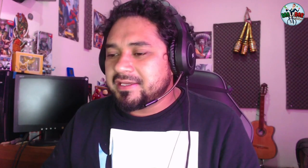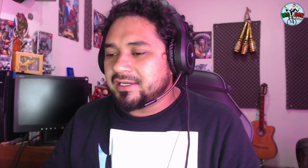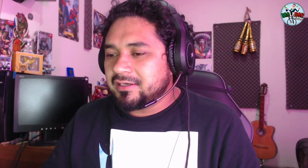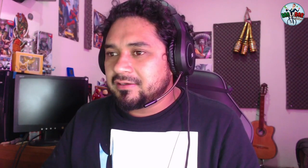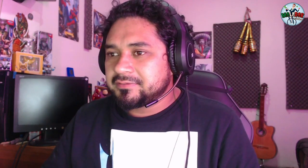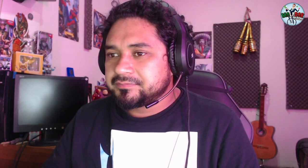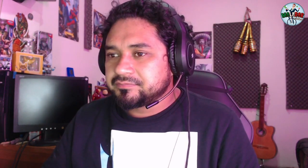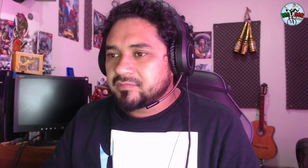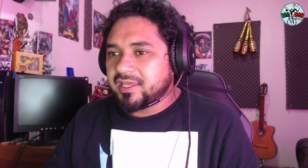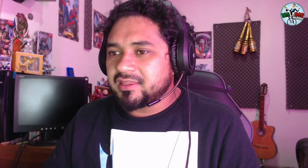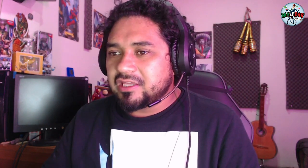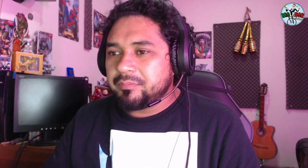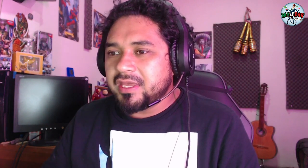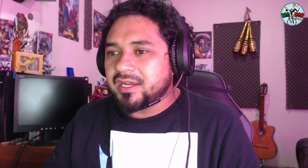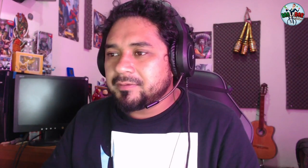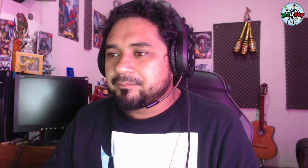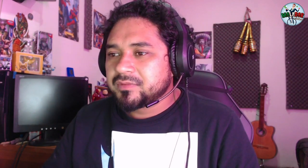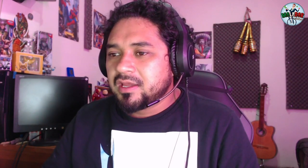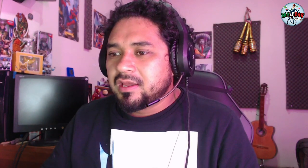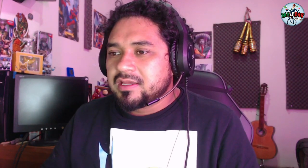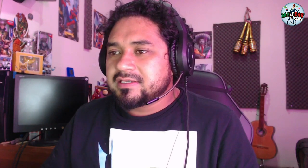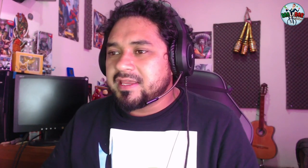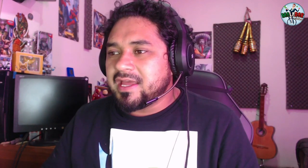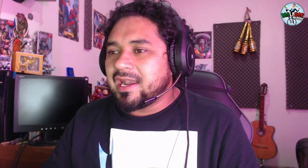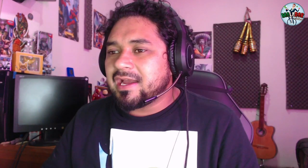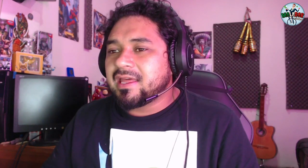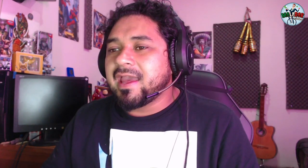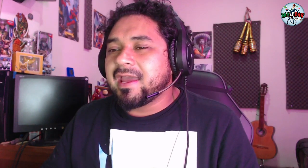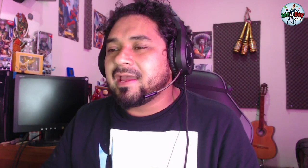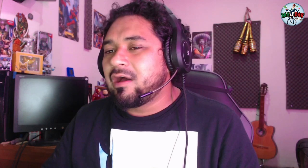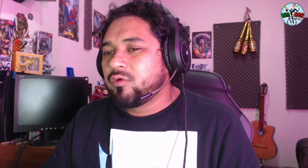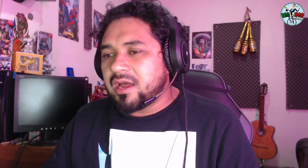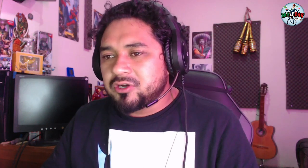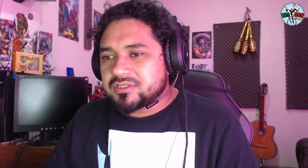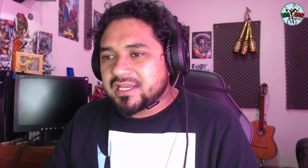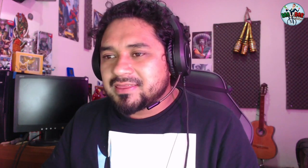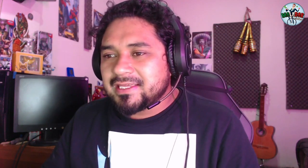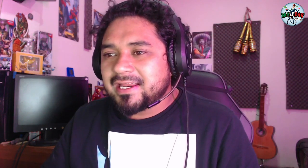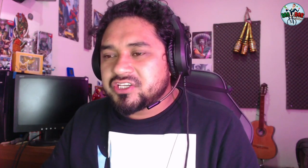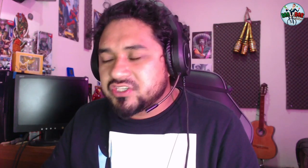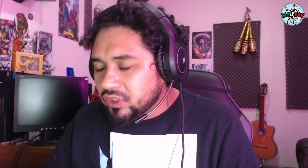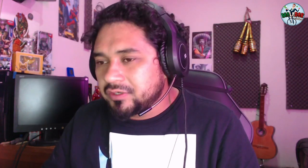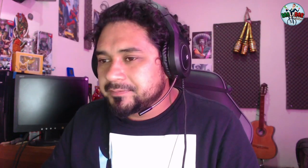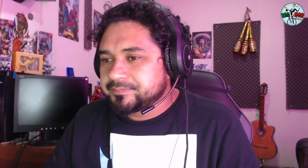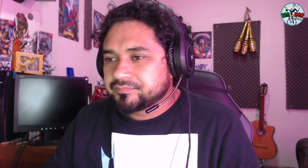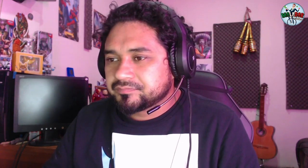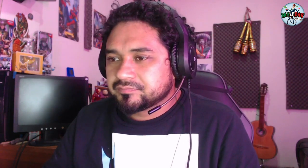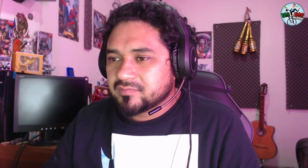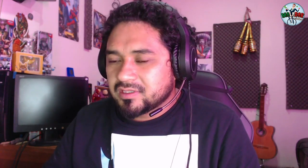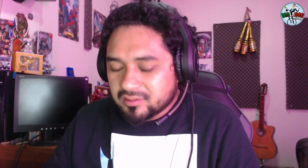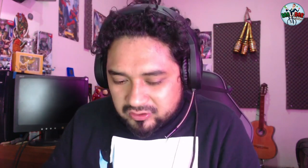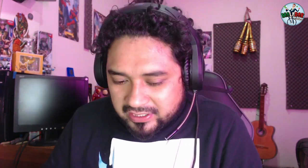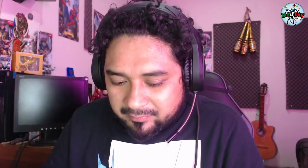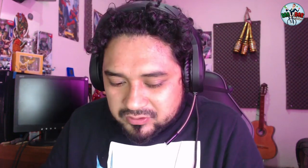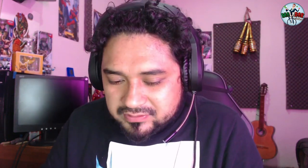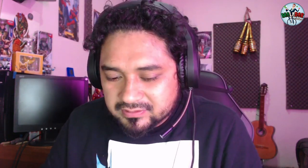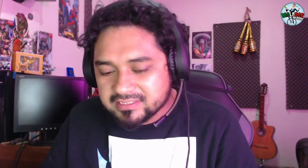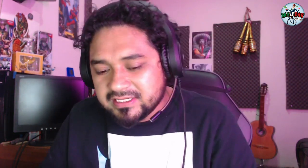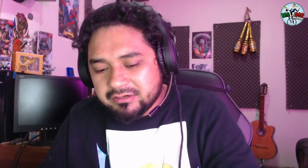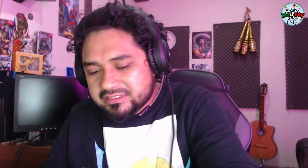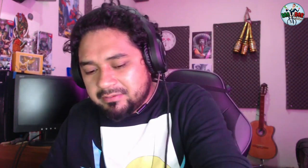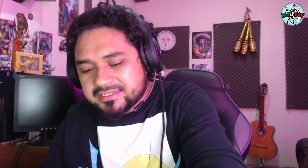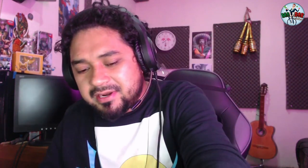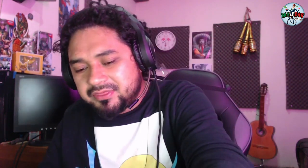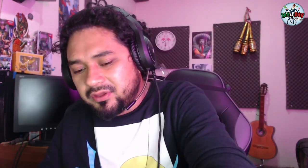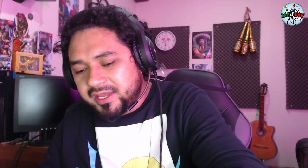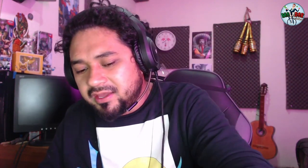en cana jean quien también señala que la unam no se derechizó no sabemos que